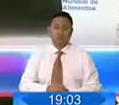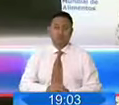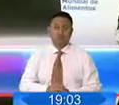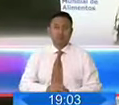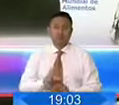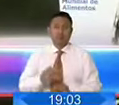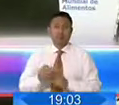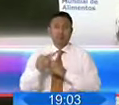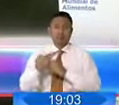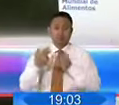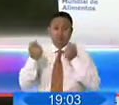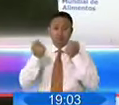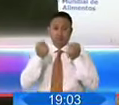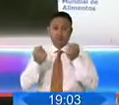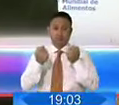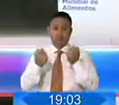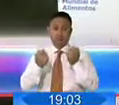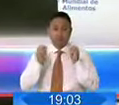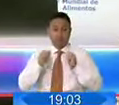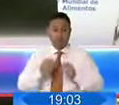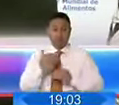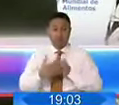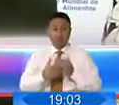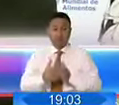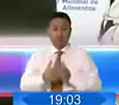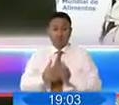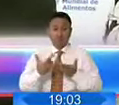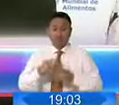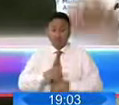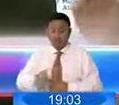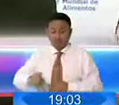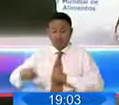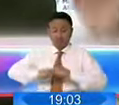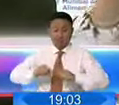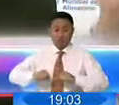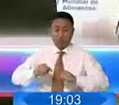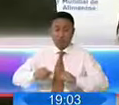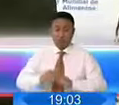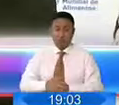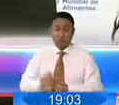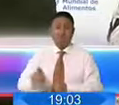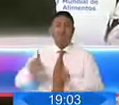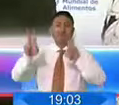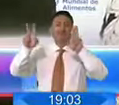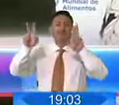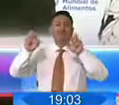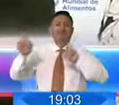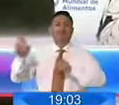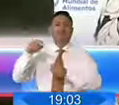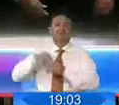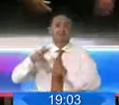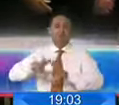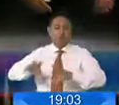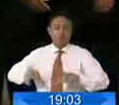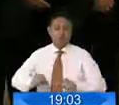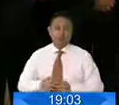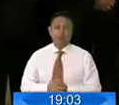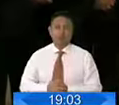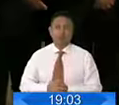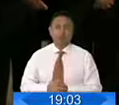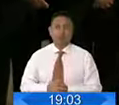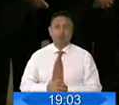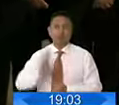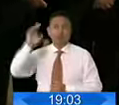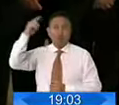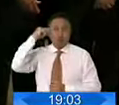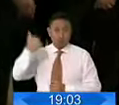absolutamente responsable y sobre todo consecuente con su accionar respecto a los temas vinculados a la corrupción. El régimen no fue el